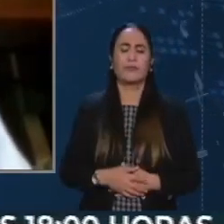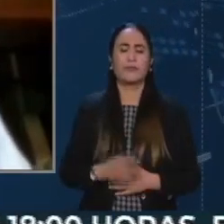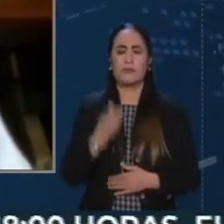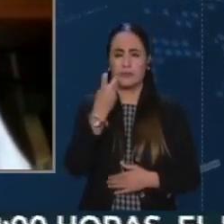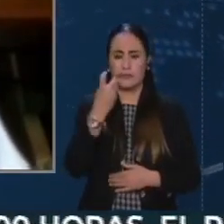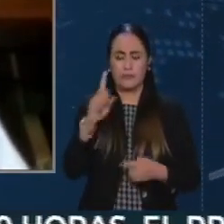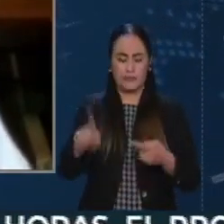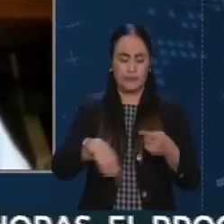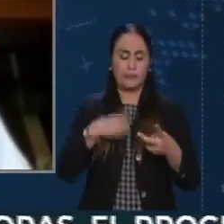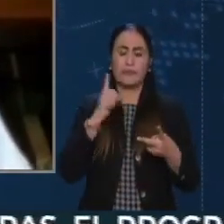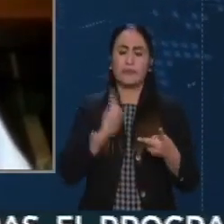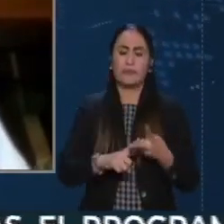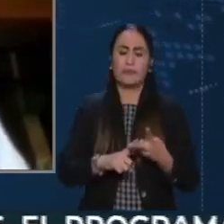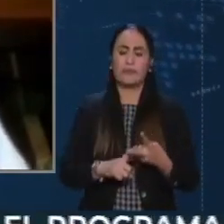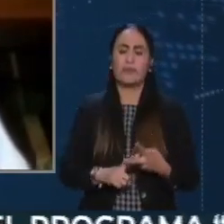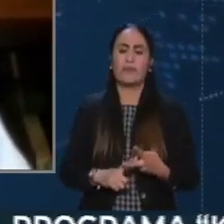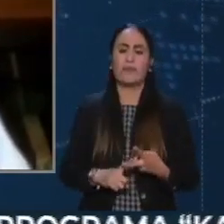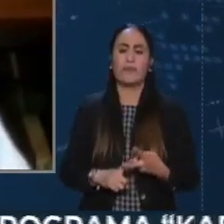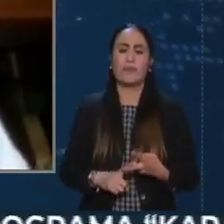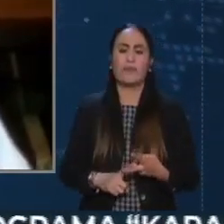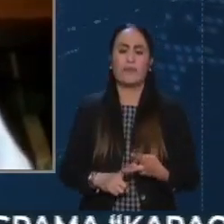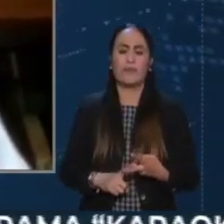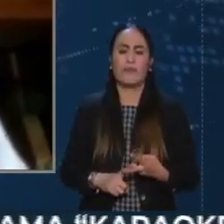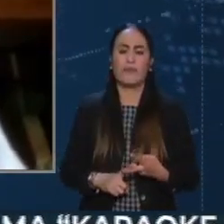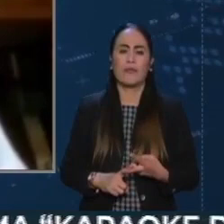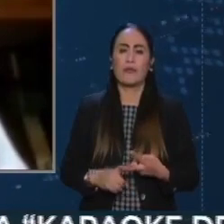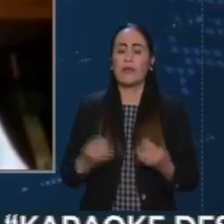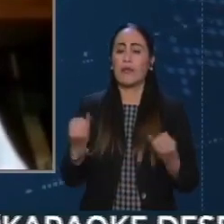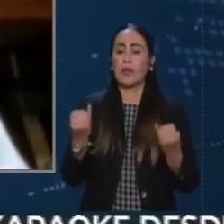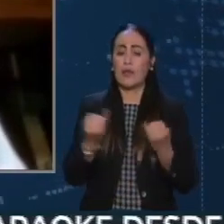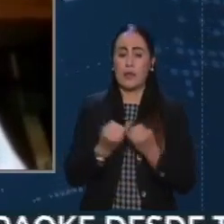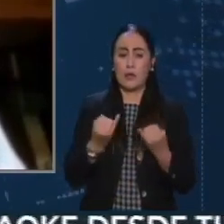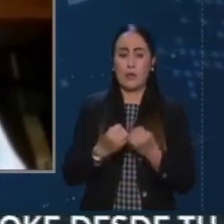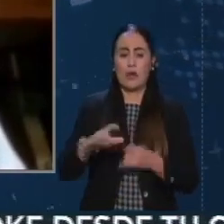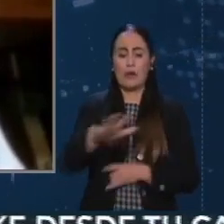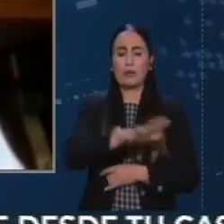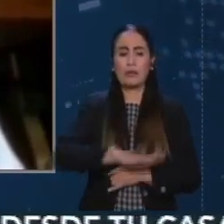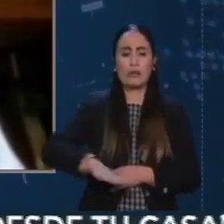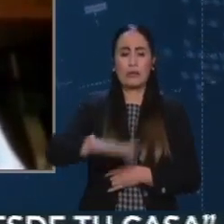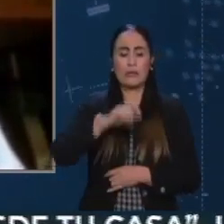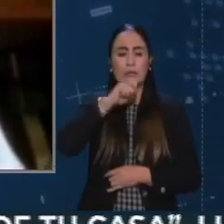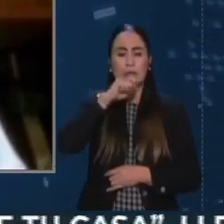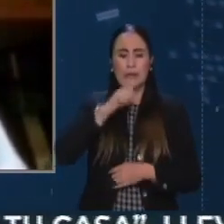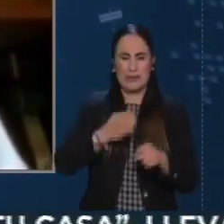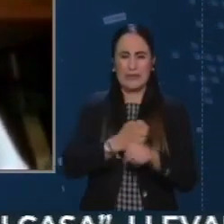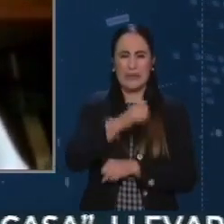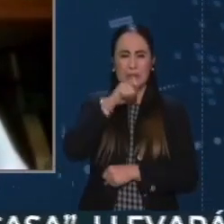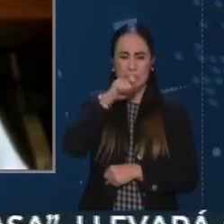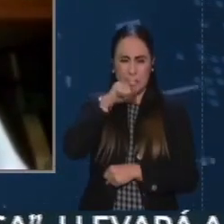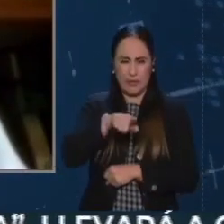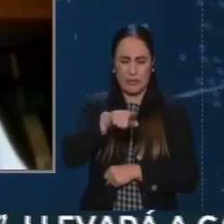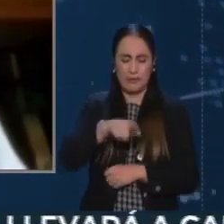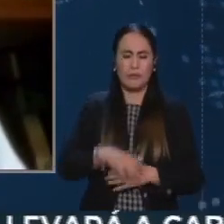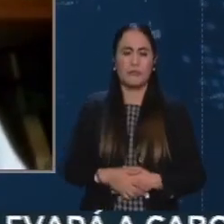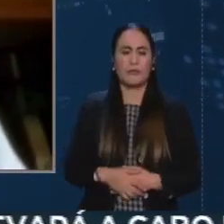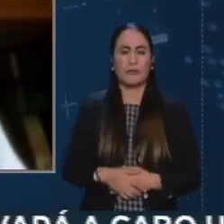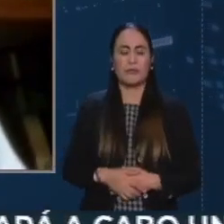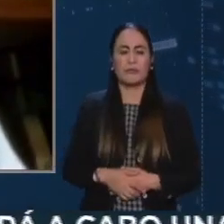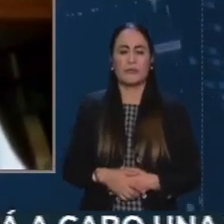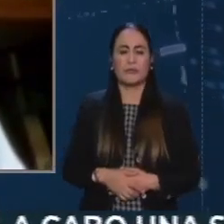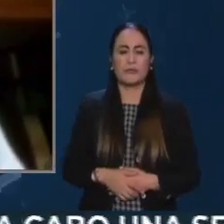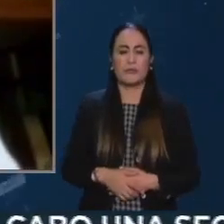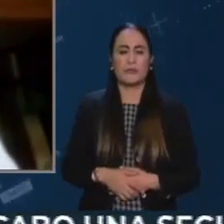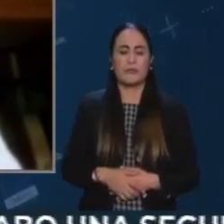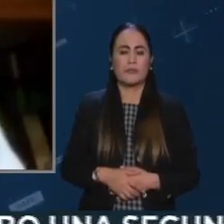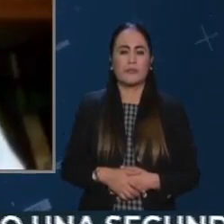también sabemos, por ejemplo, que Jalisco es un estado donde